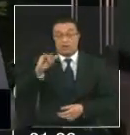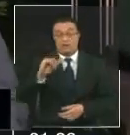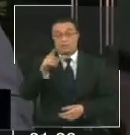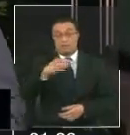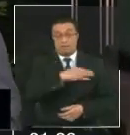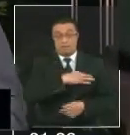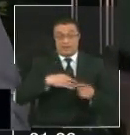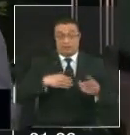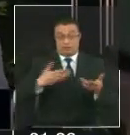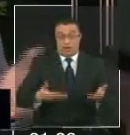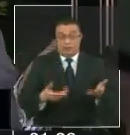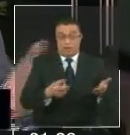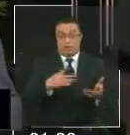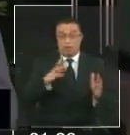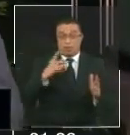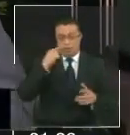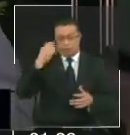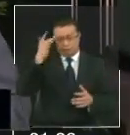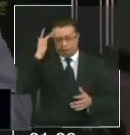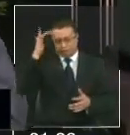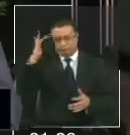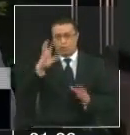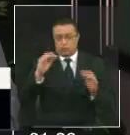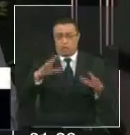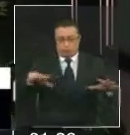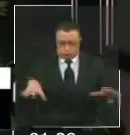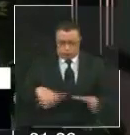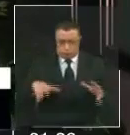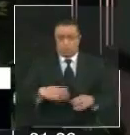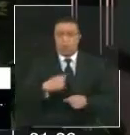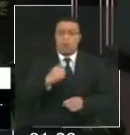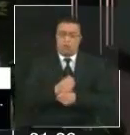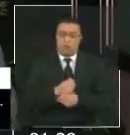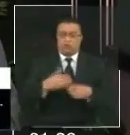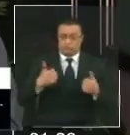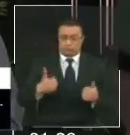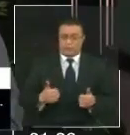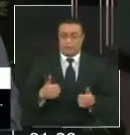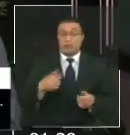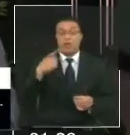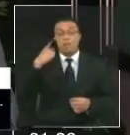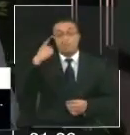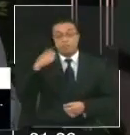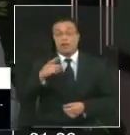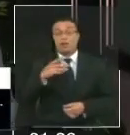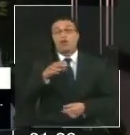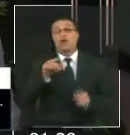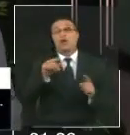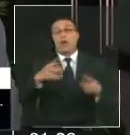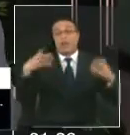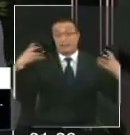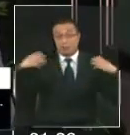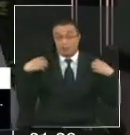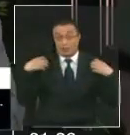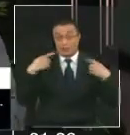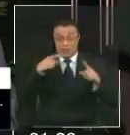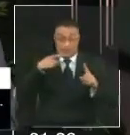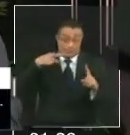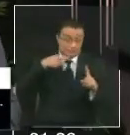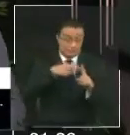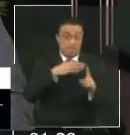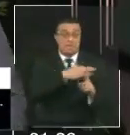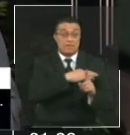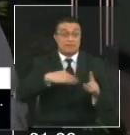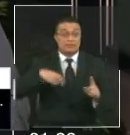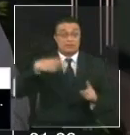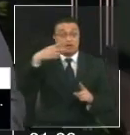Valdés es una persona muy calificada que le ha puesto mucho empeño y que además, dicho sea de paso, la responsabilidad central del Ministerio